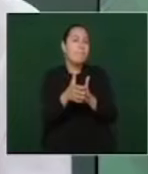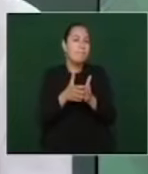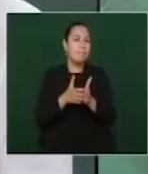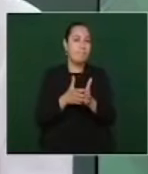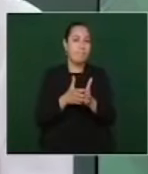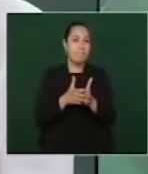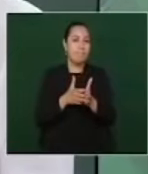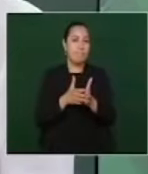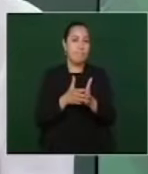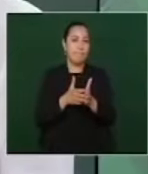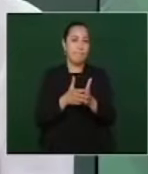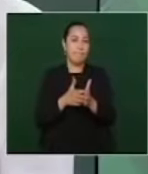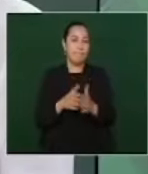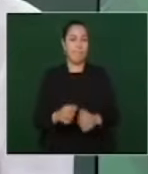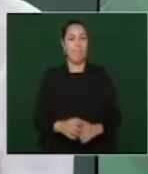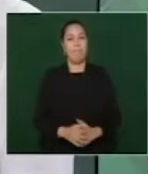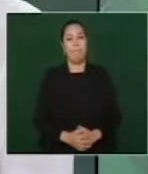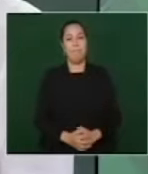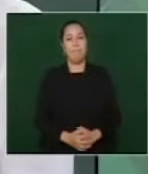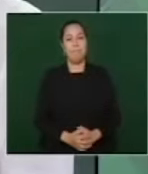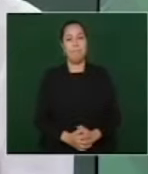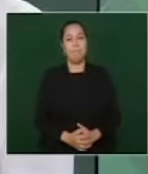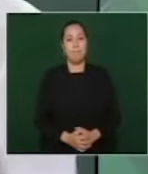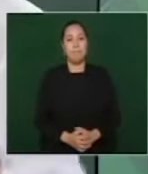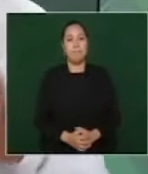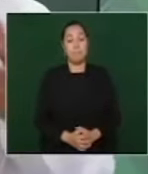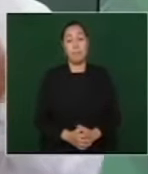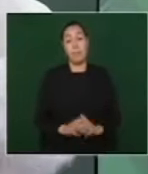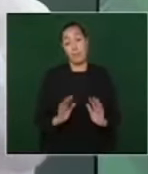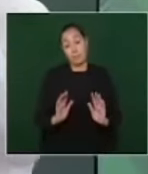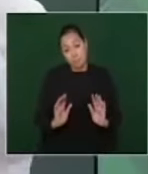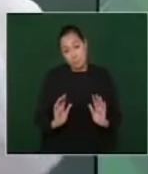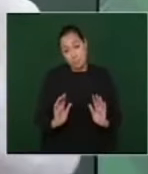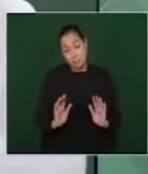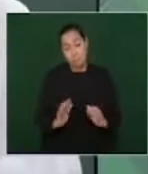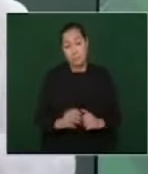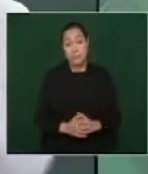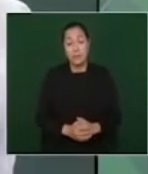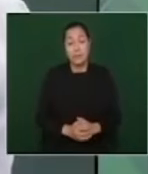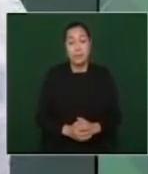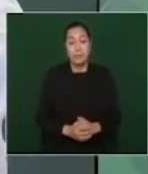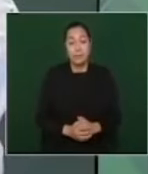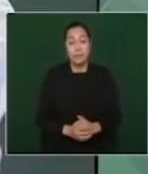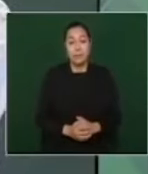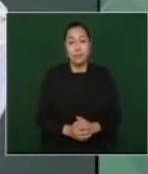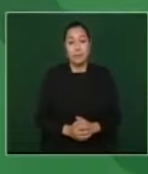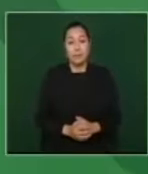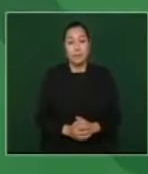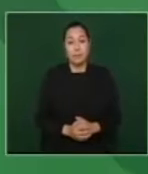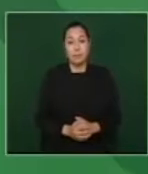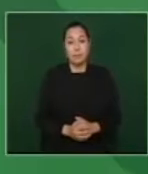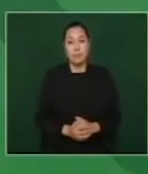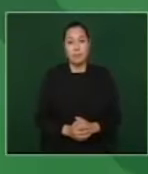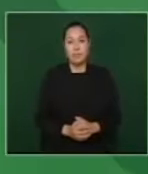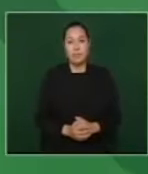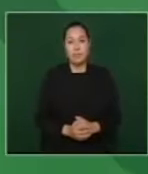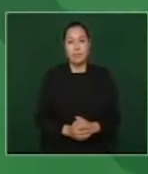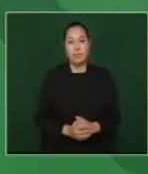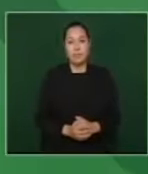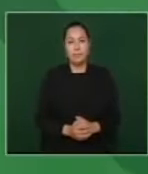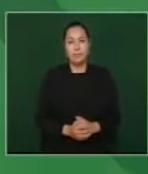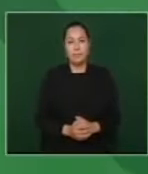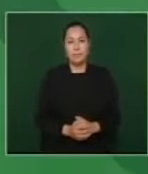organismos que protejan por igual los derechos de todos los países el cual no se ha